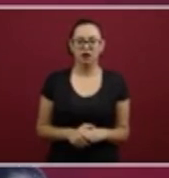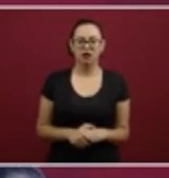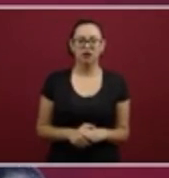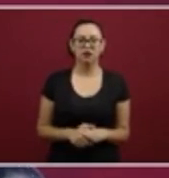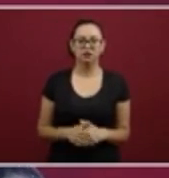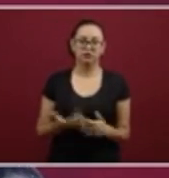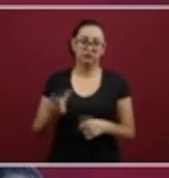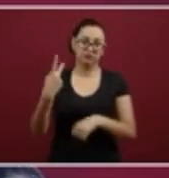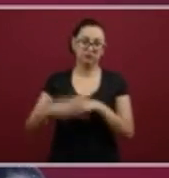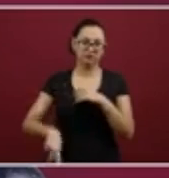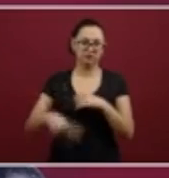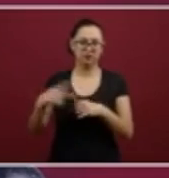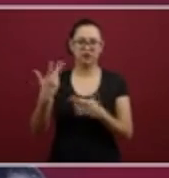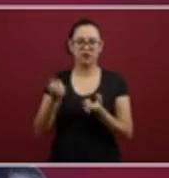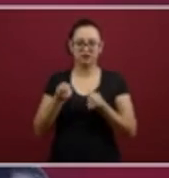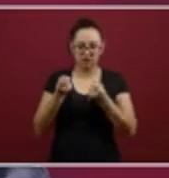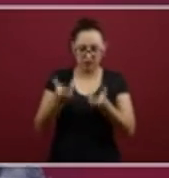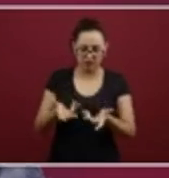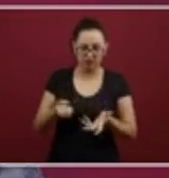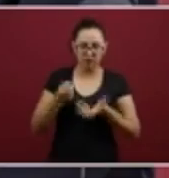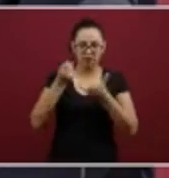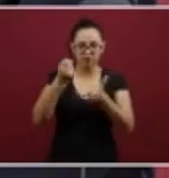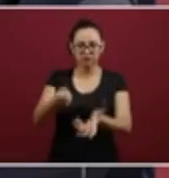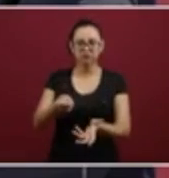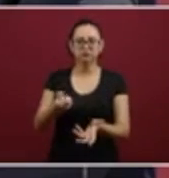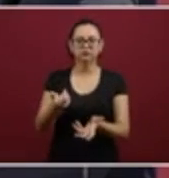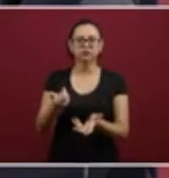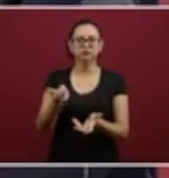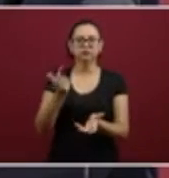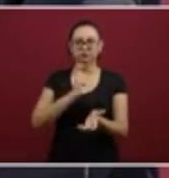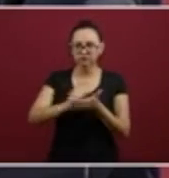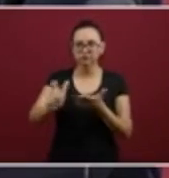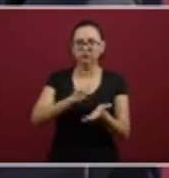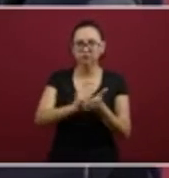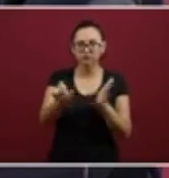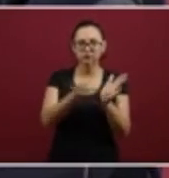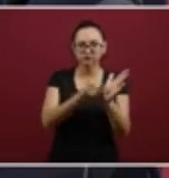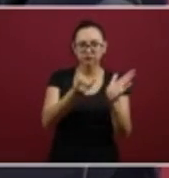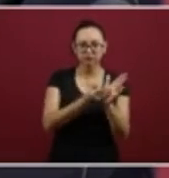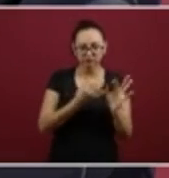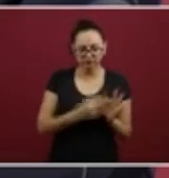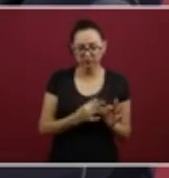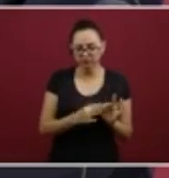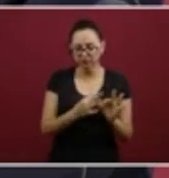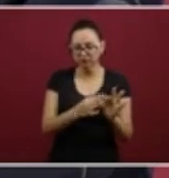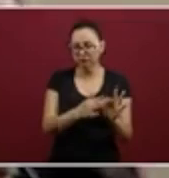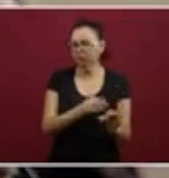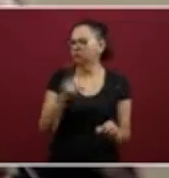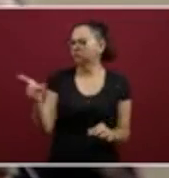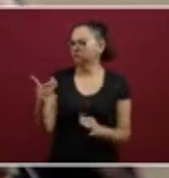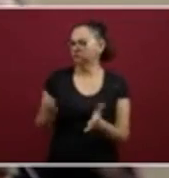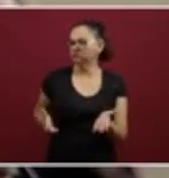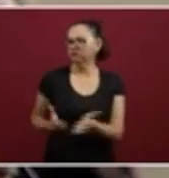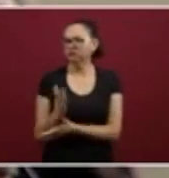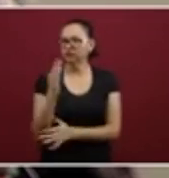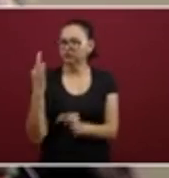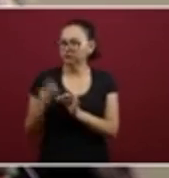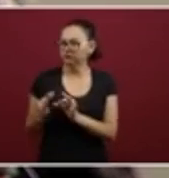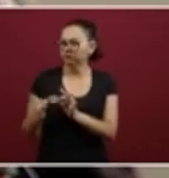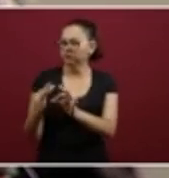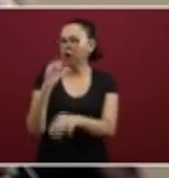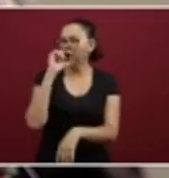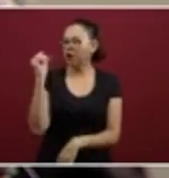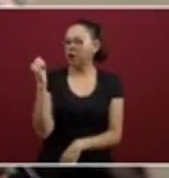corren riesgos, los que pagan impuestos, veían esto como una